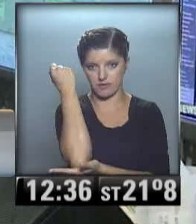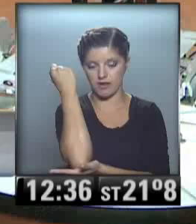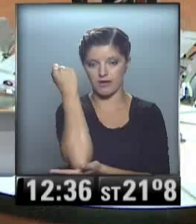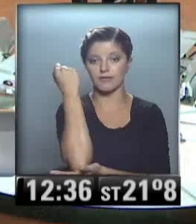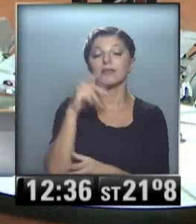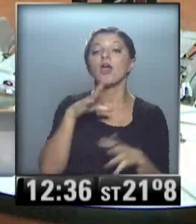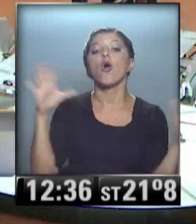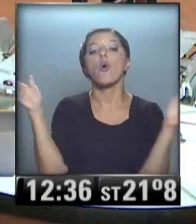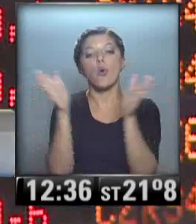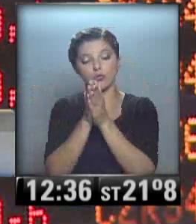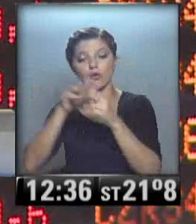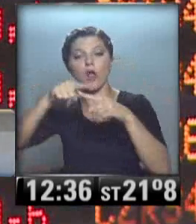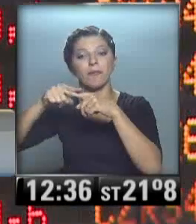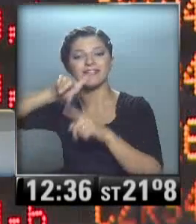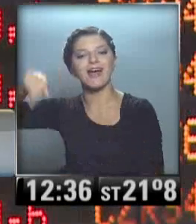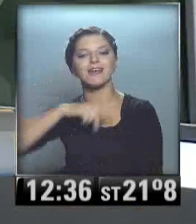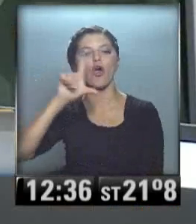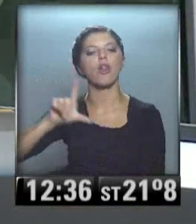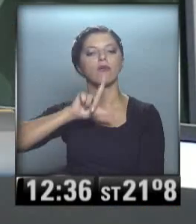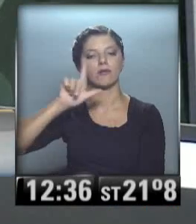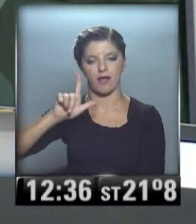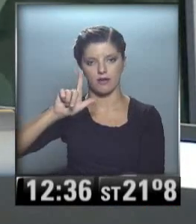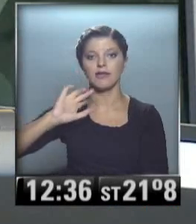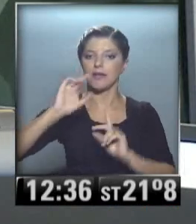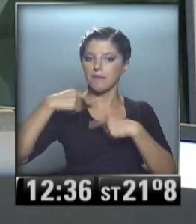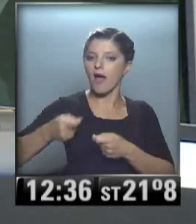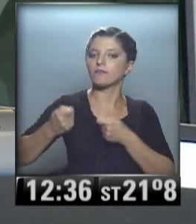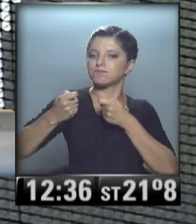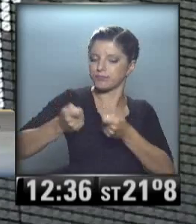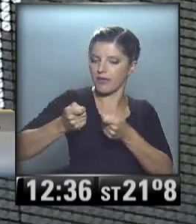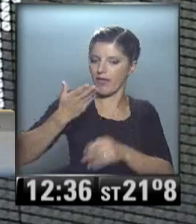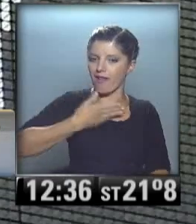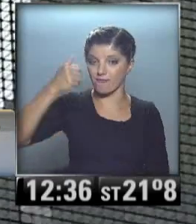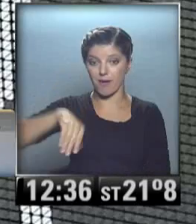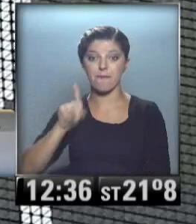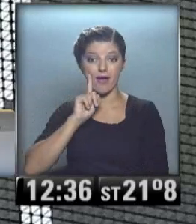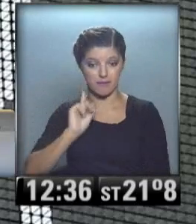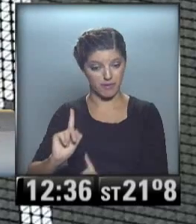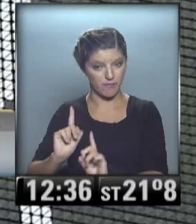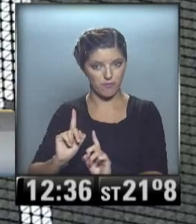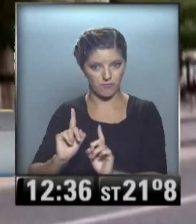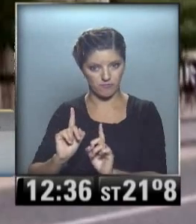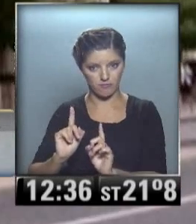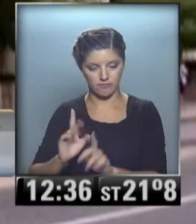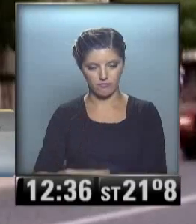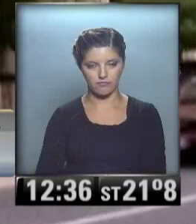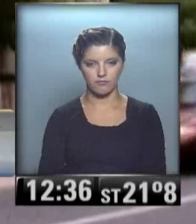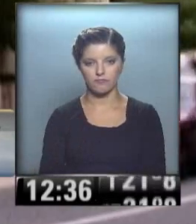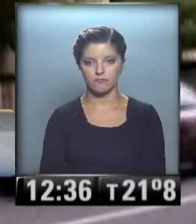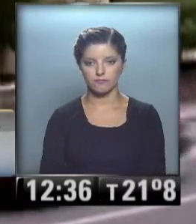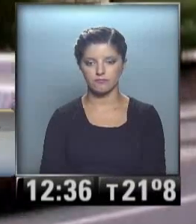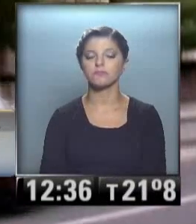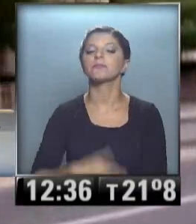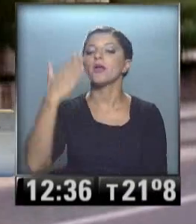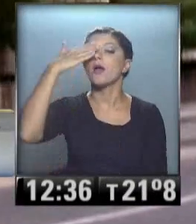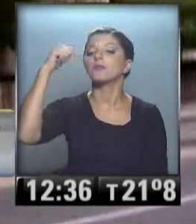la mano de las políticas neoliberales y con el respaldo de la acción del propio Fondo Monetario Internacional. Convertido